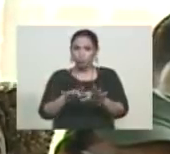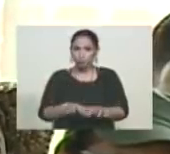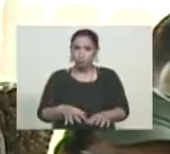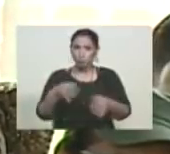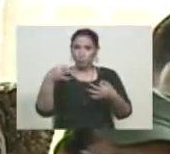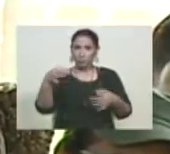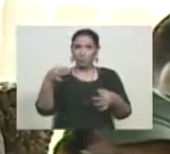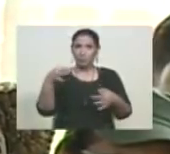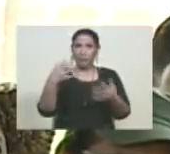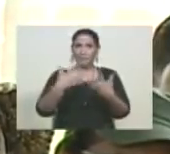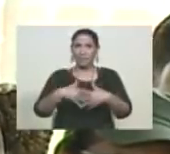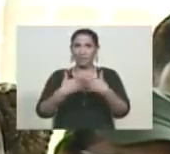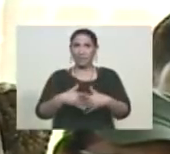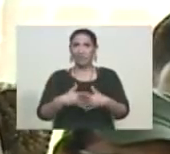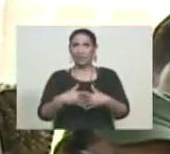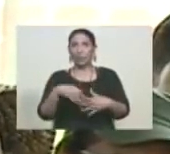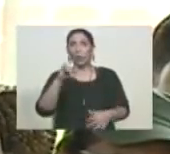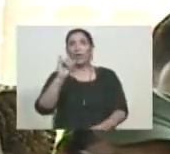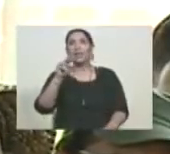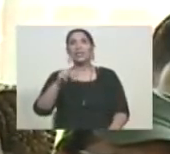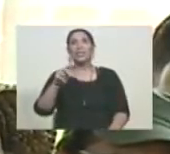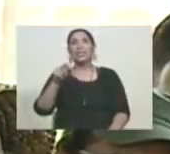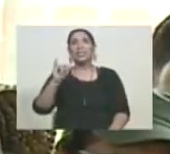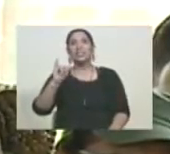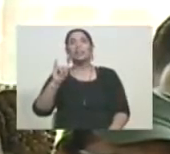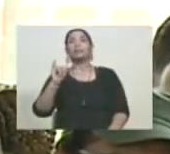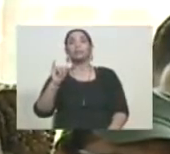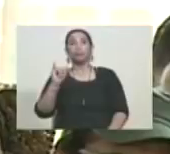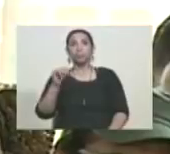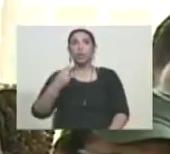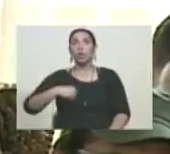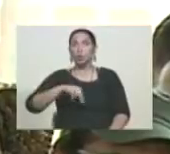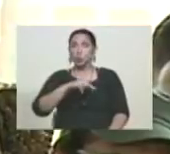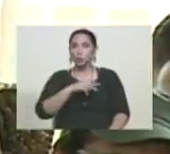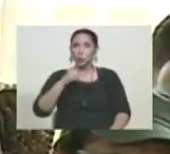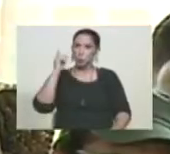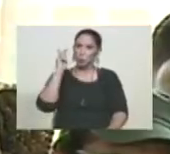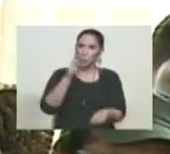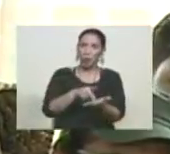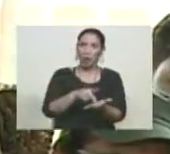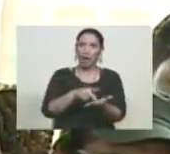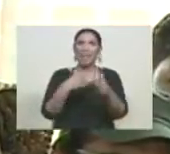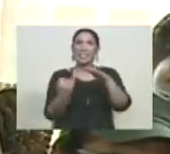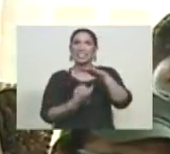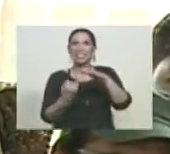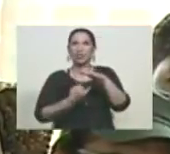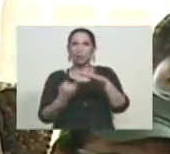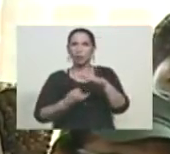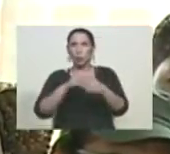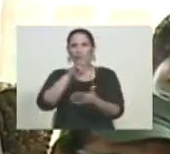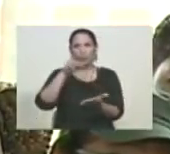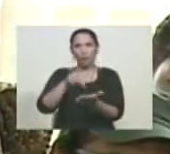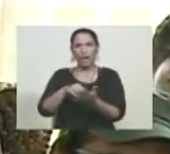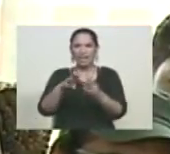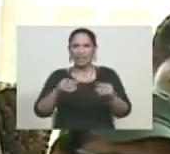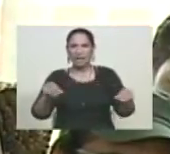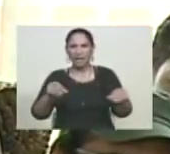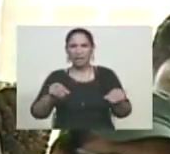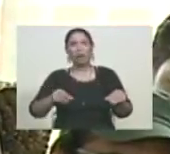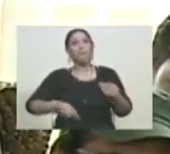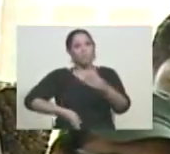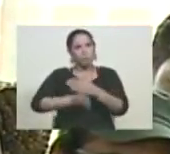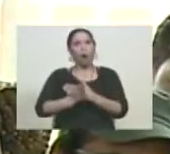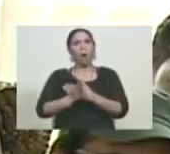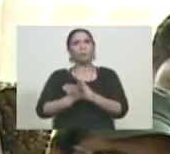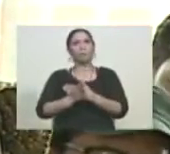años. Los campesinos no tienen nada. Llegó el momento que el Instituto Nacional de Tierra fije posición firme con los